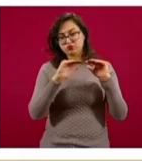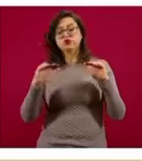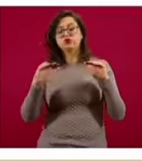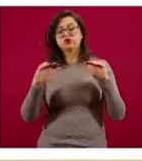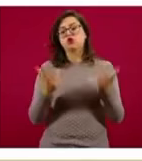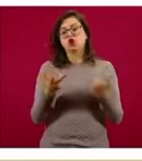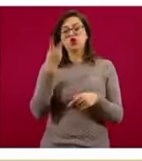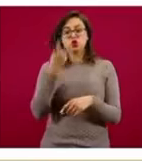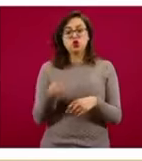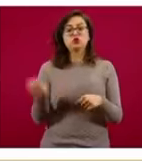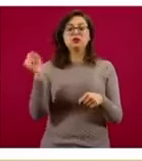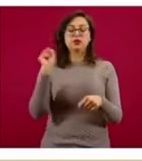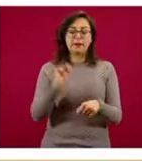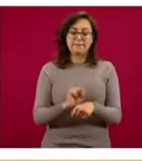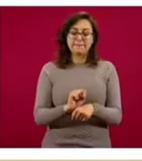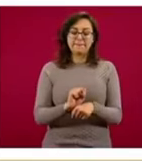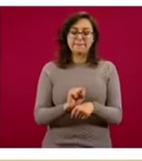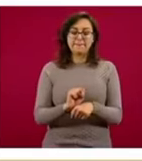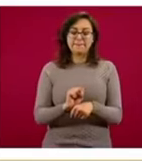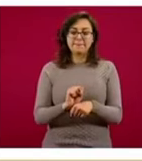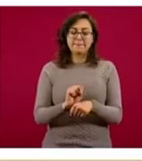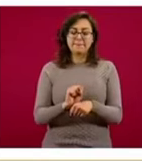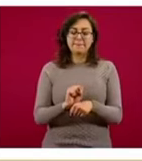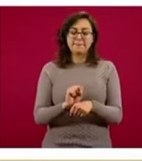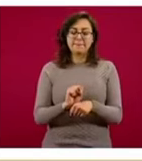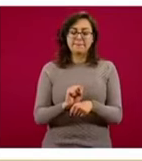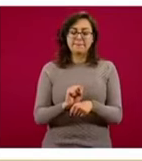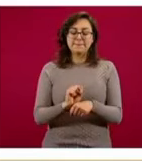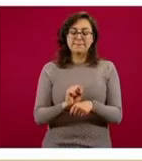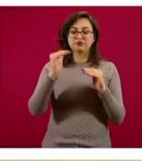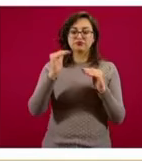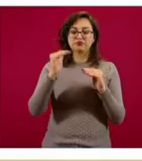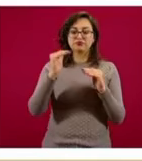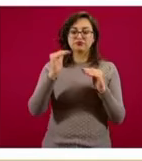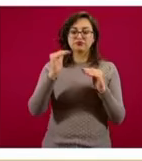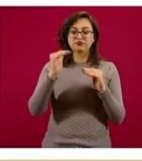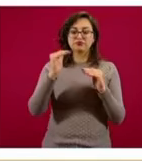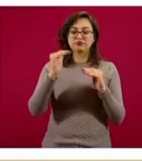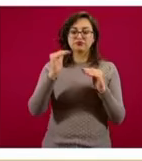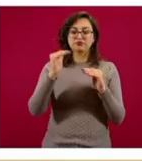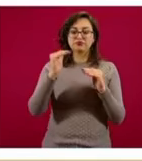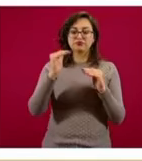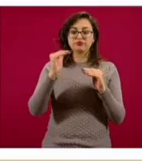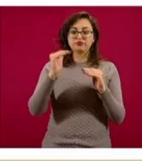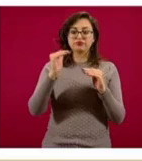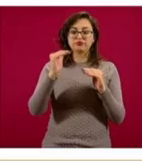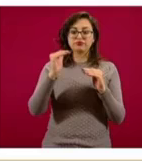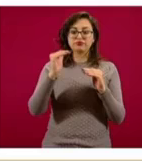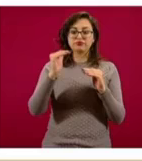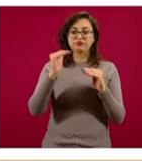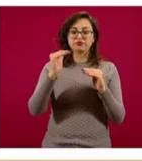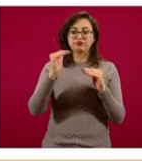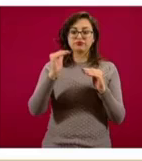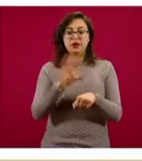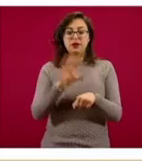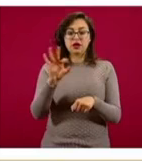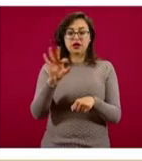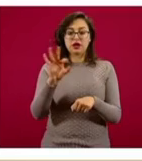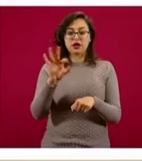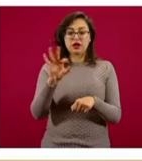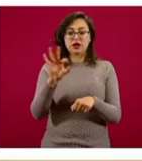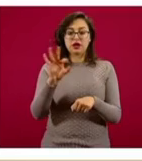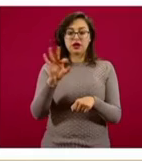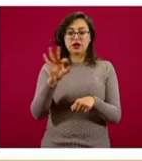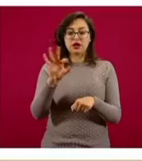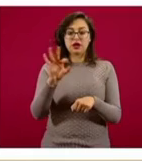después de 2 semanas en donde habíamos tenido un incremento, y para efectos de la semana 45 mantenemos todavía una